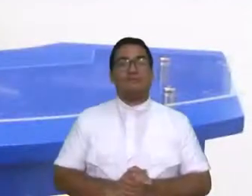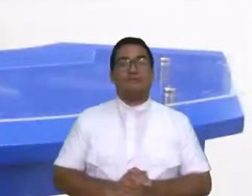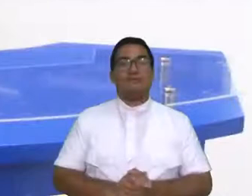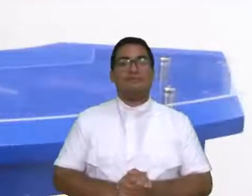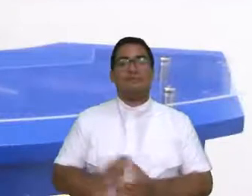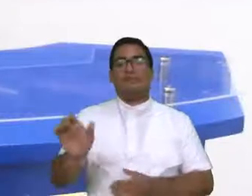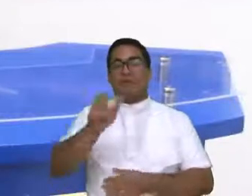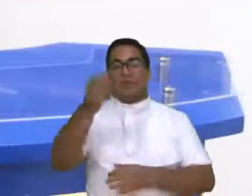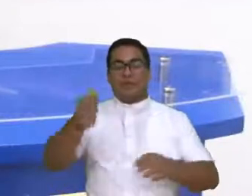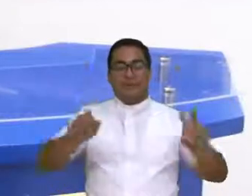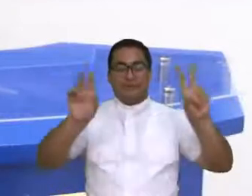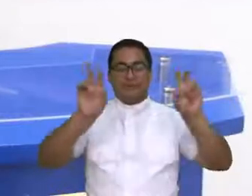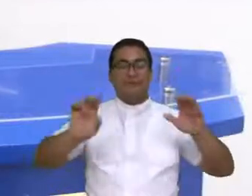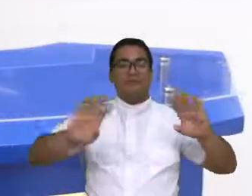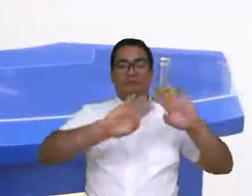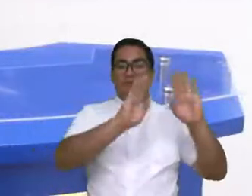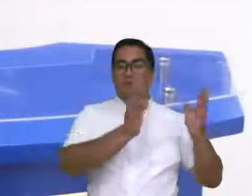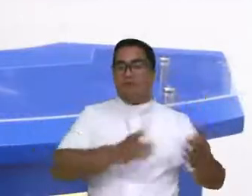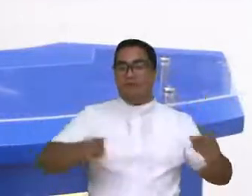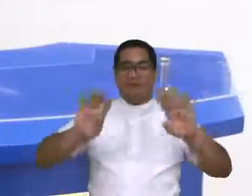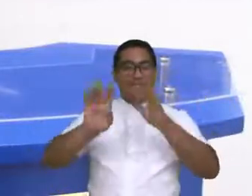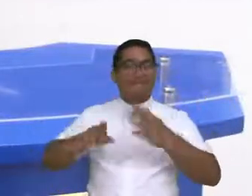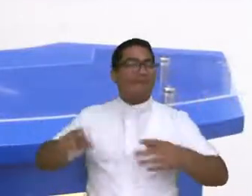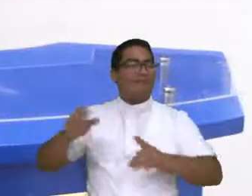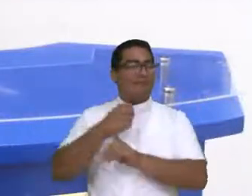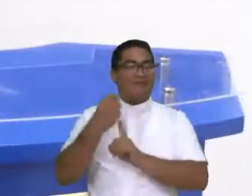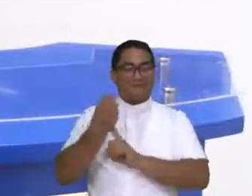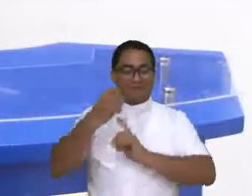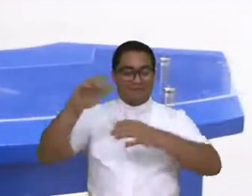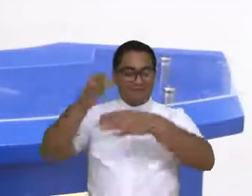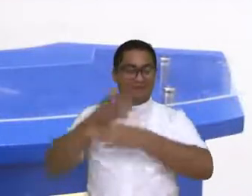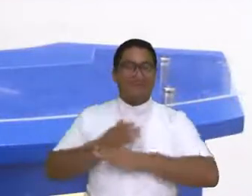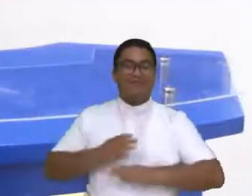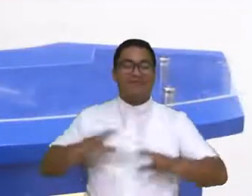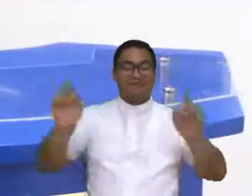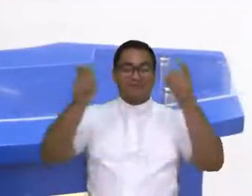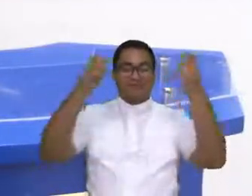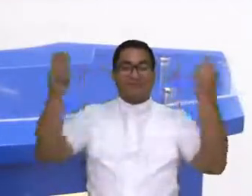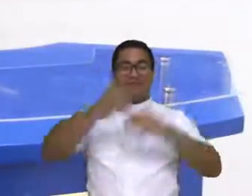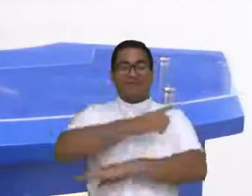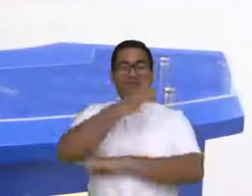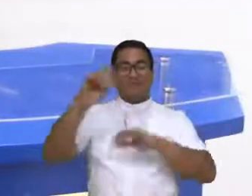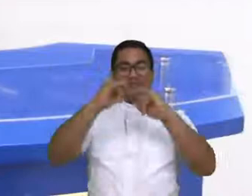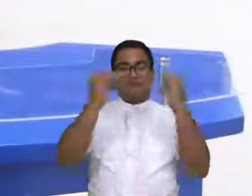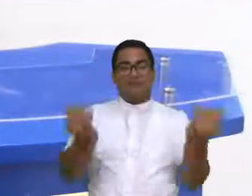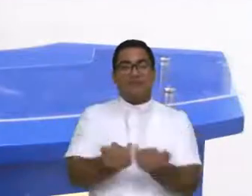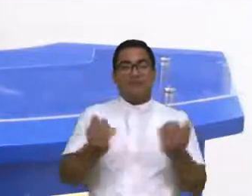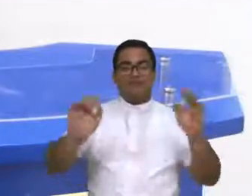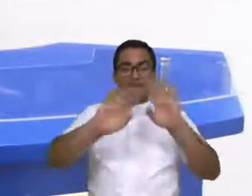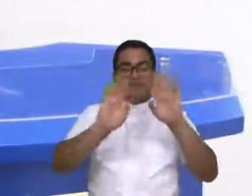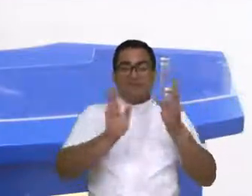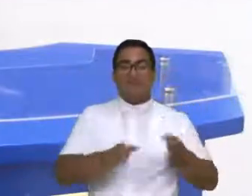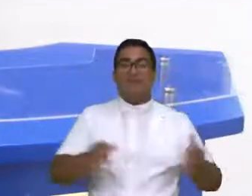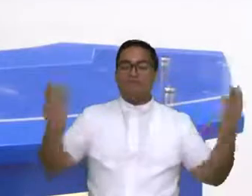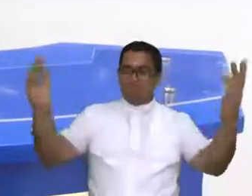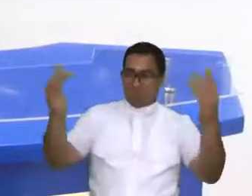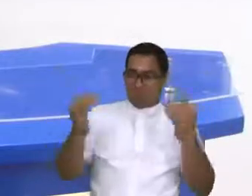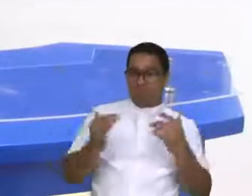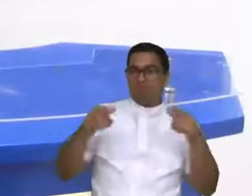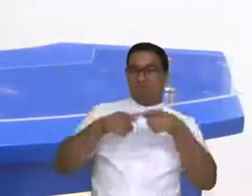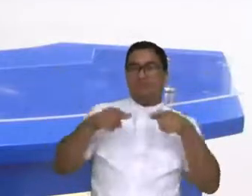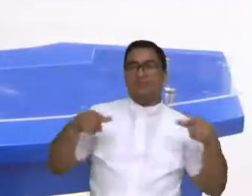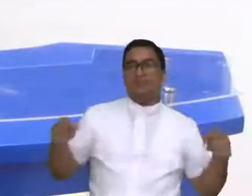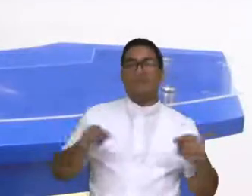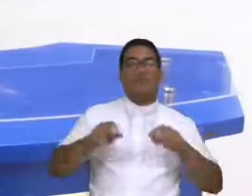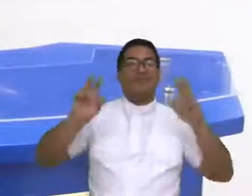Por otro lado, mujeres de distintas organizaciones sociales conmemoran el Día Internacional de la Mujer, realizando un congreso bajo el